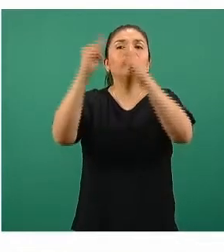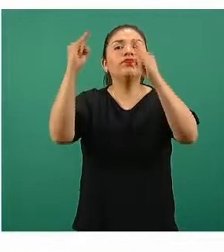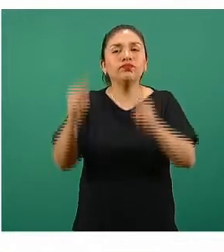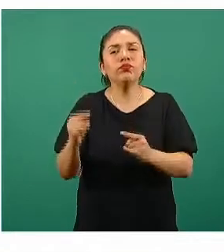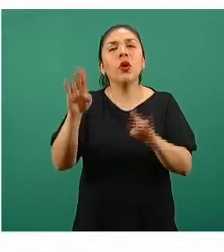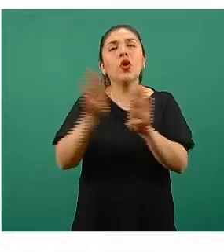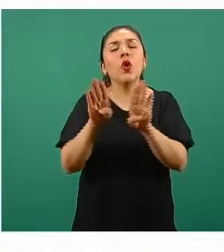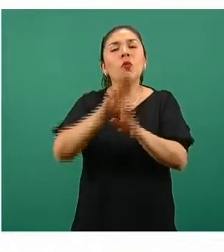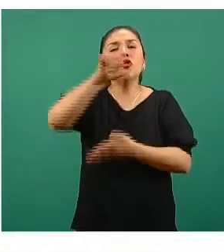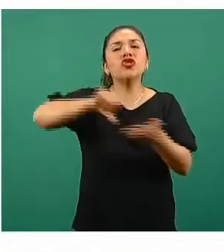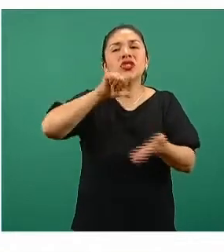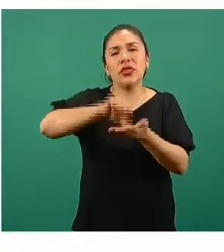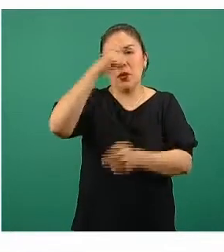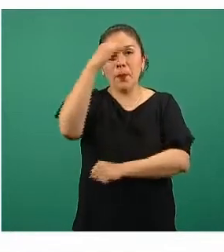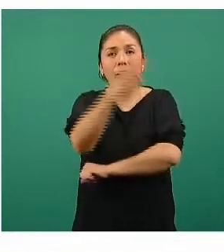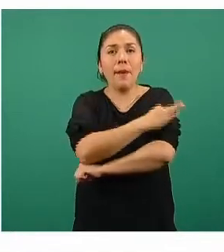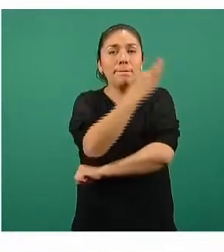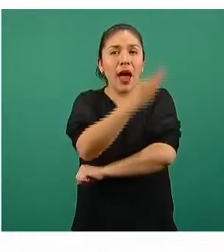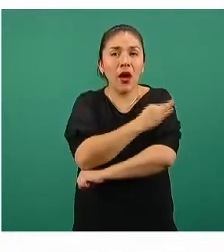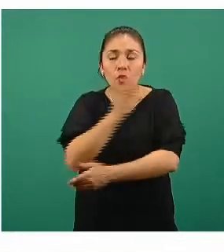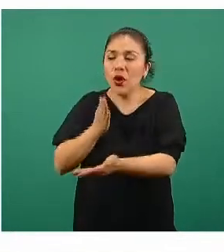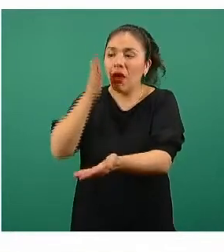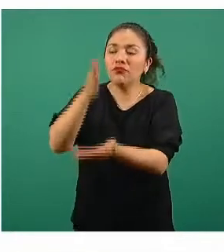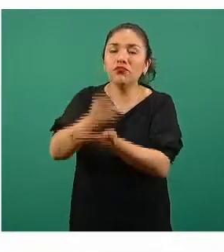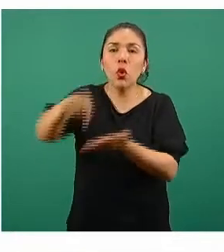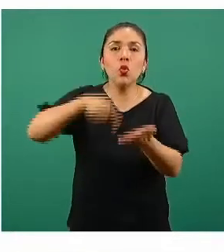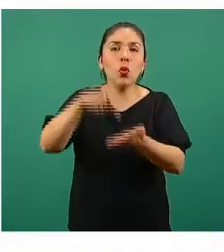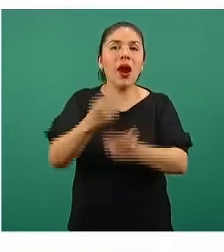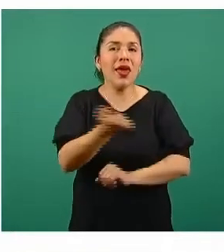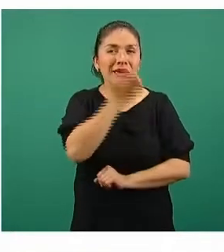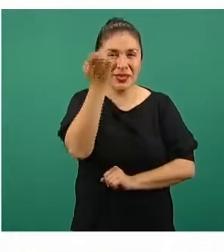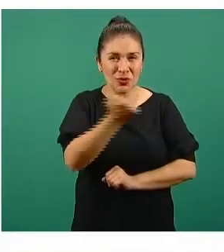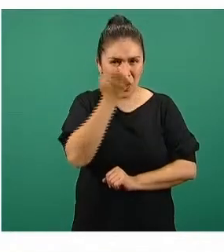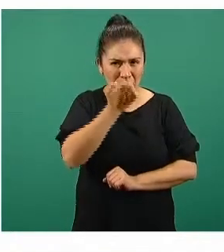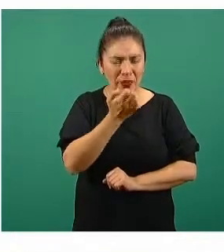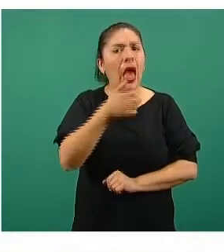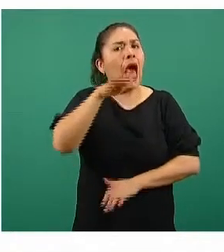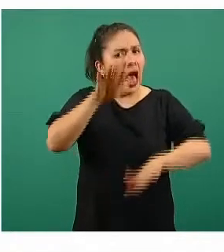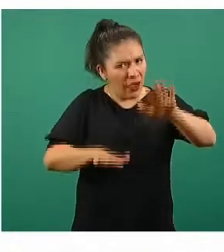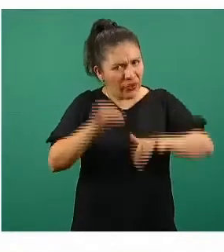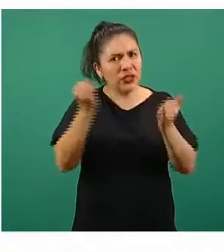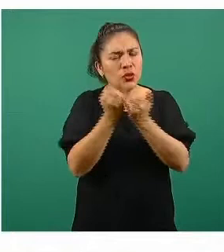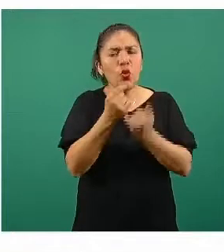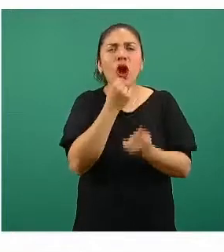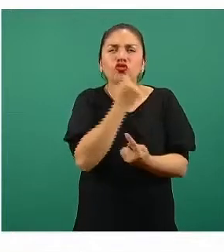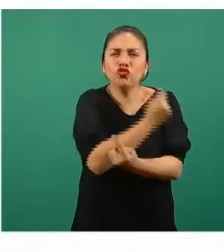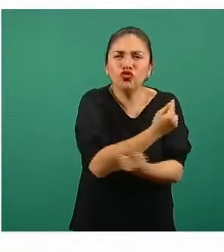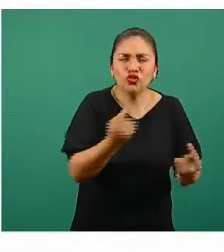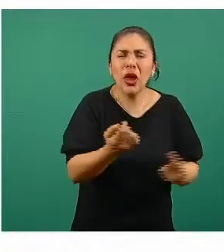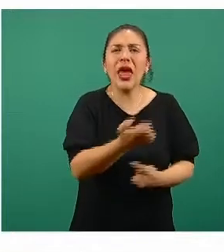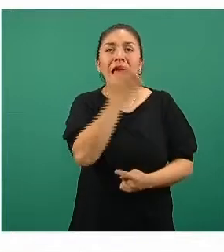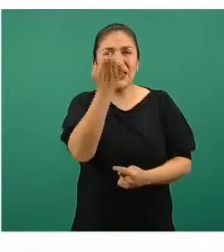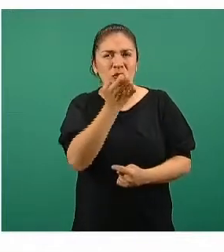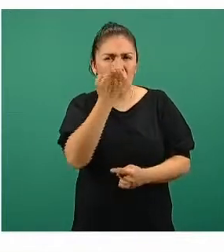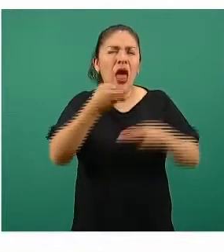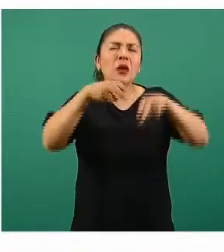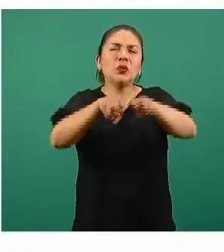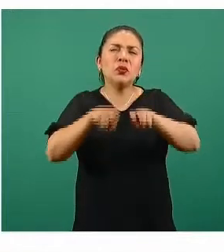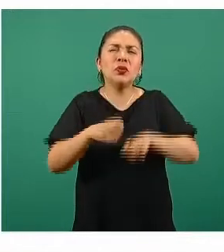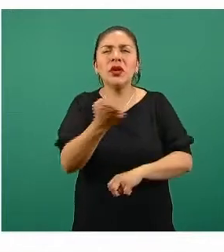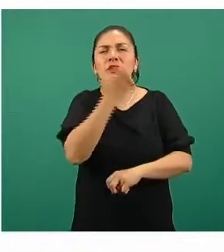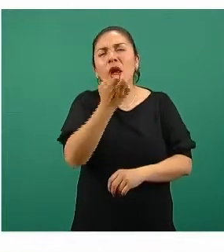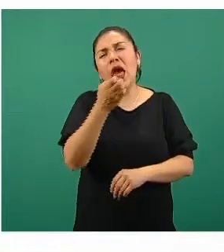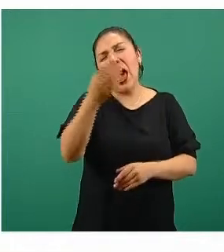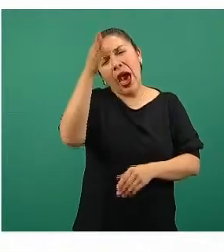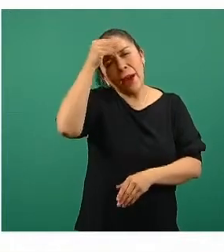como centros de vacunación. Inclusive se acude a las escuelas cuando los niños estaban en clases, se acudía a las